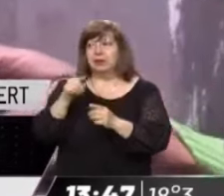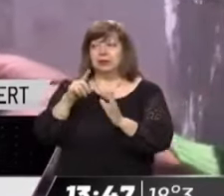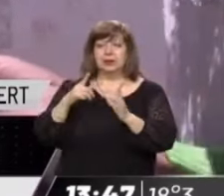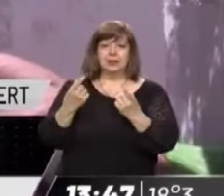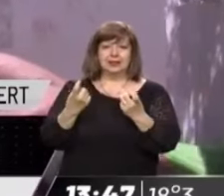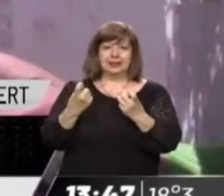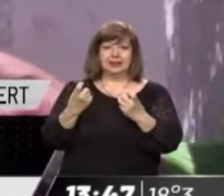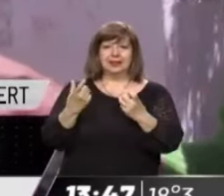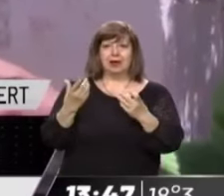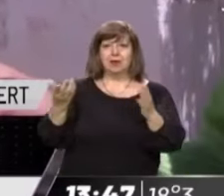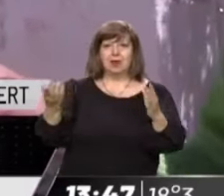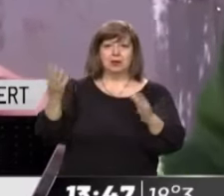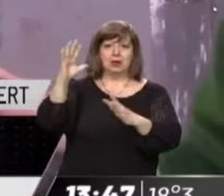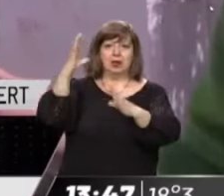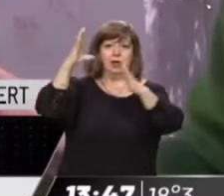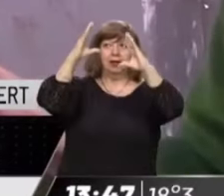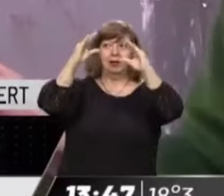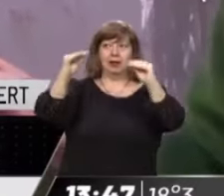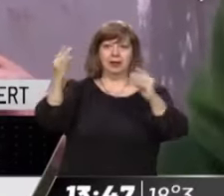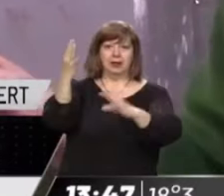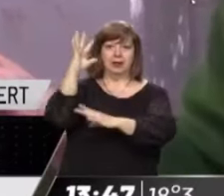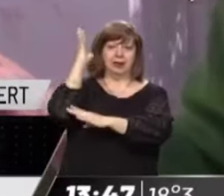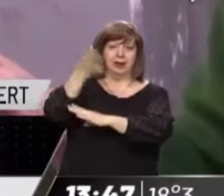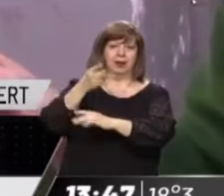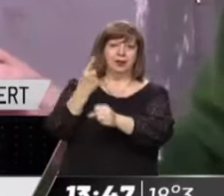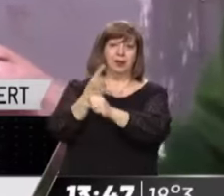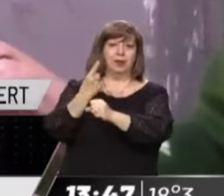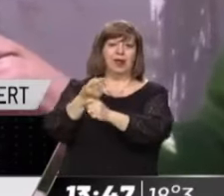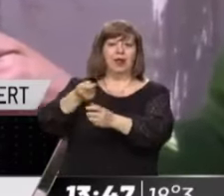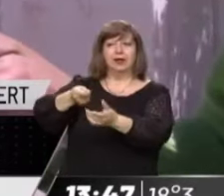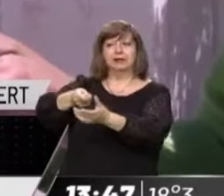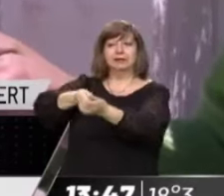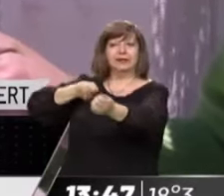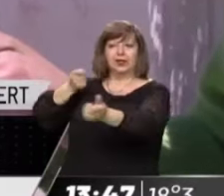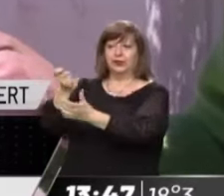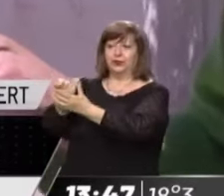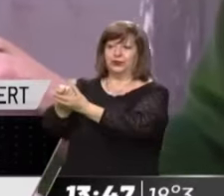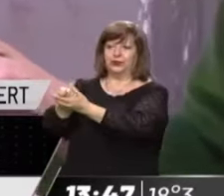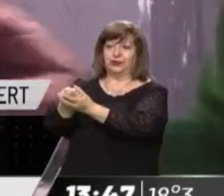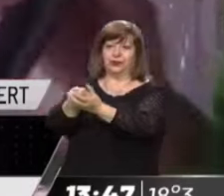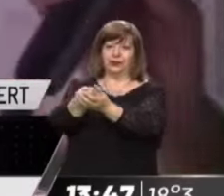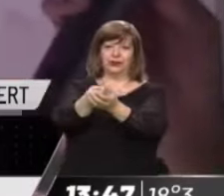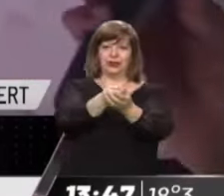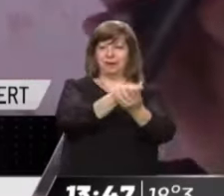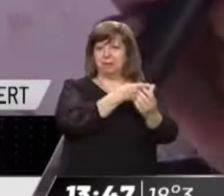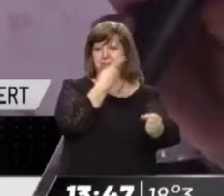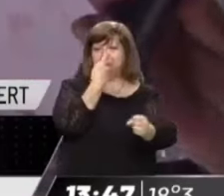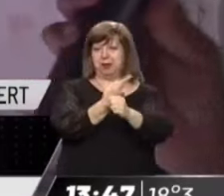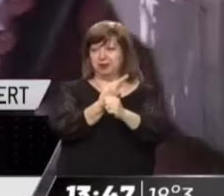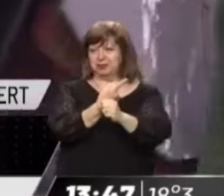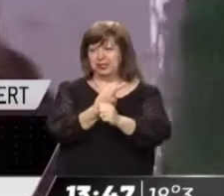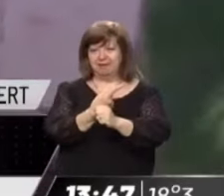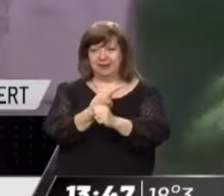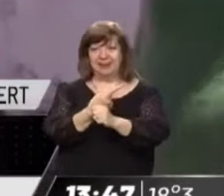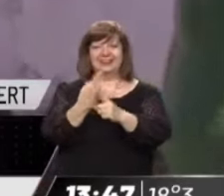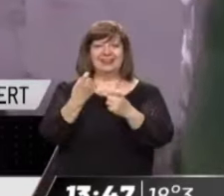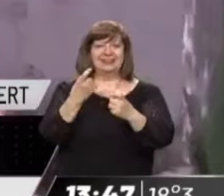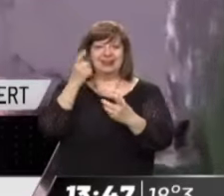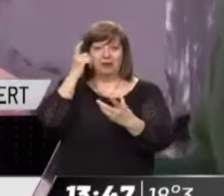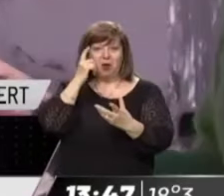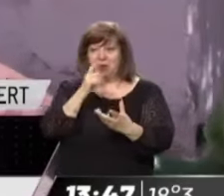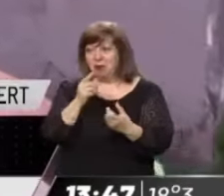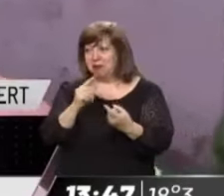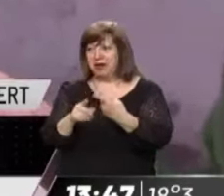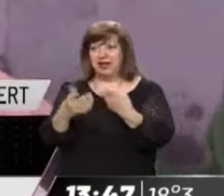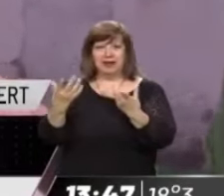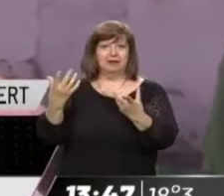maquinarias especiales no se puede venir solamente con una motosierra ni para cortar ni para extraerlo ustedes consultaron ag gente de bomberos y le dijo Le dijeron